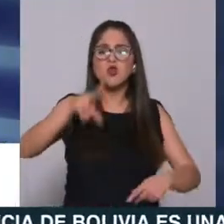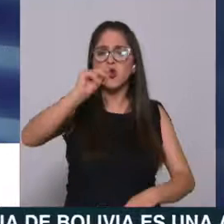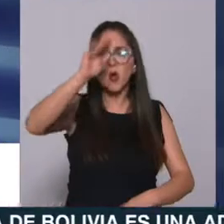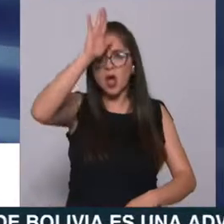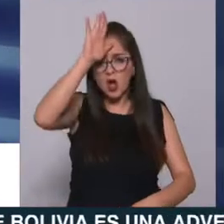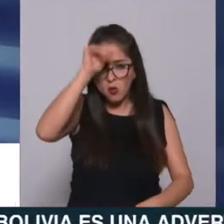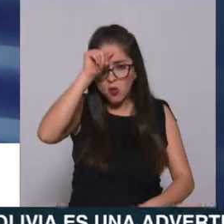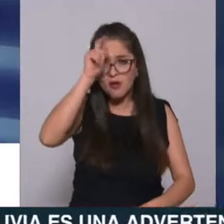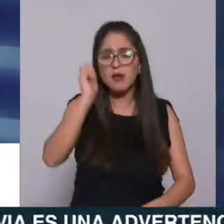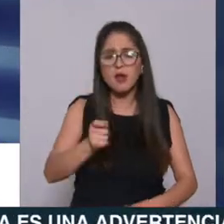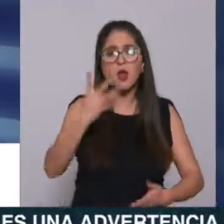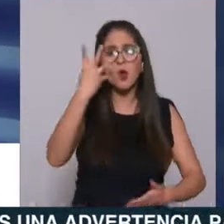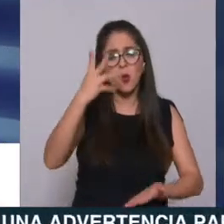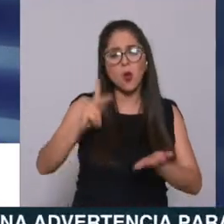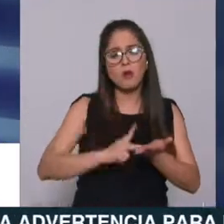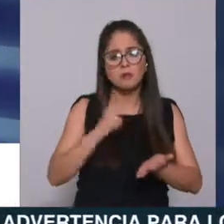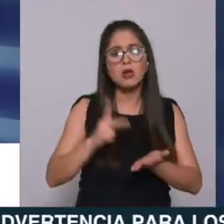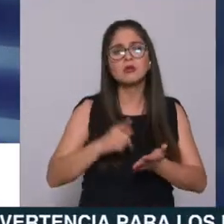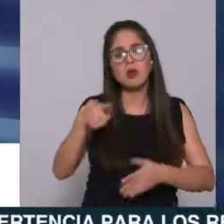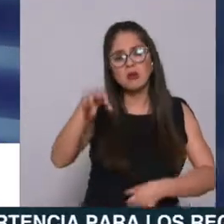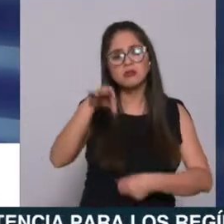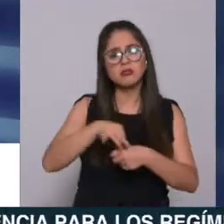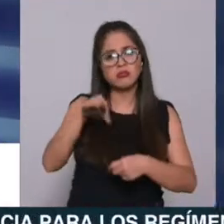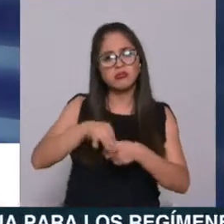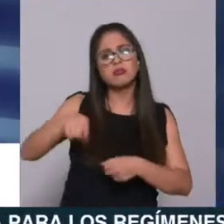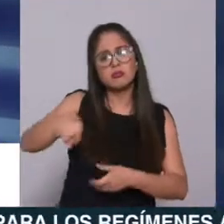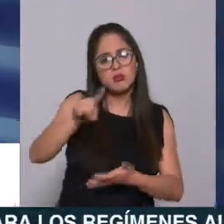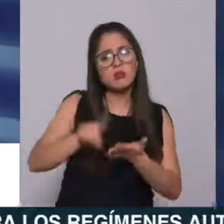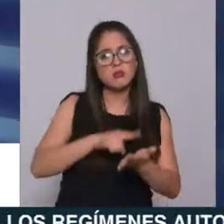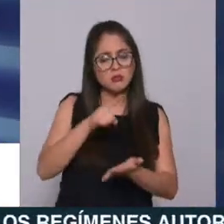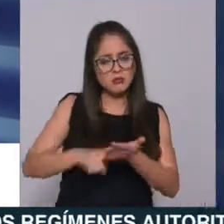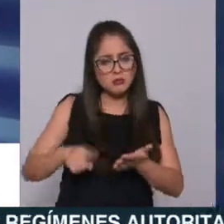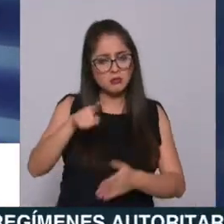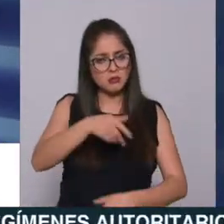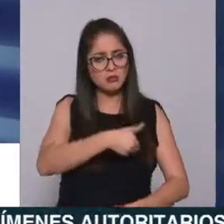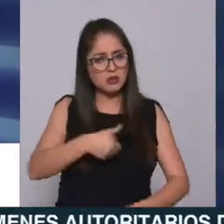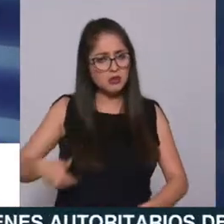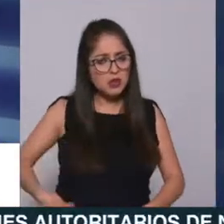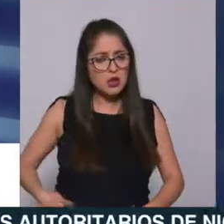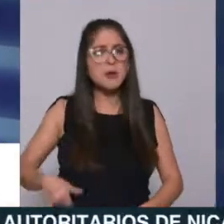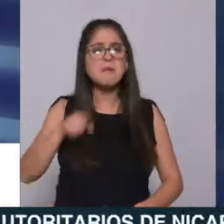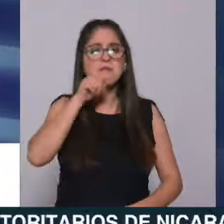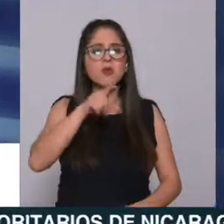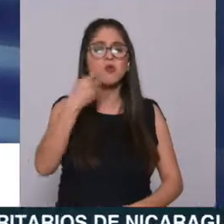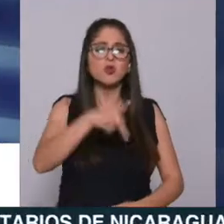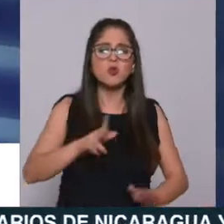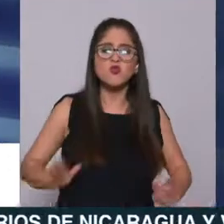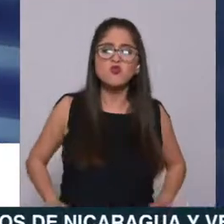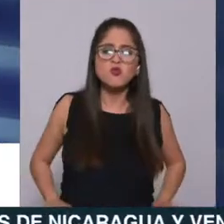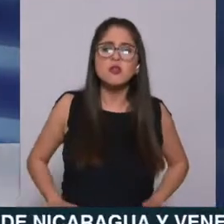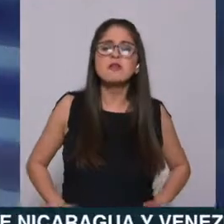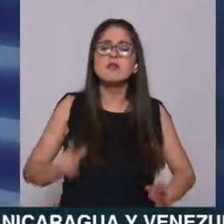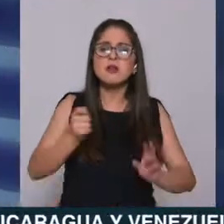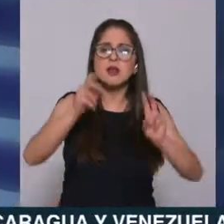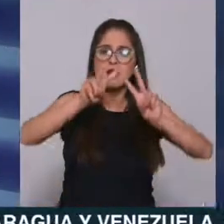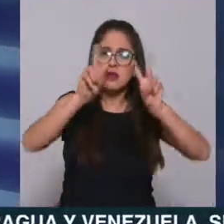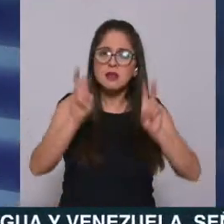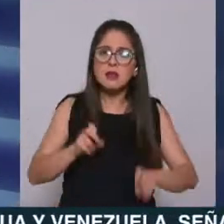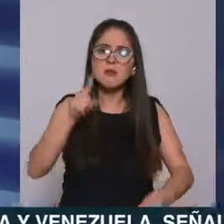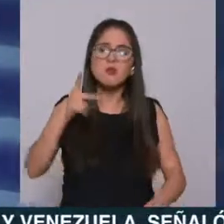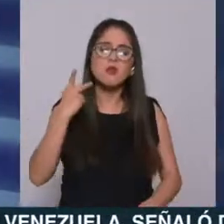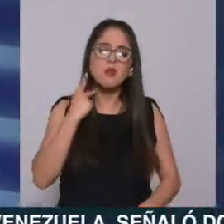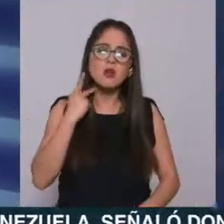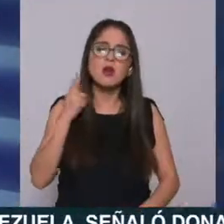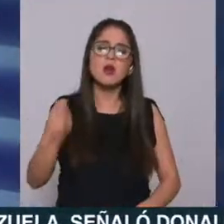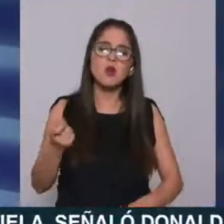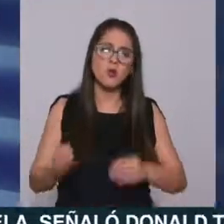cuarta, digamos, reelección del presidente, y que básicamente también este actuar, digamos, de la política del